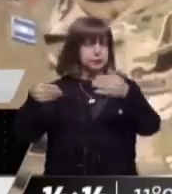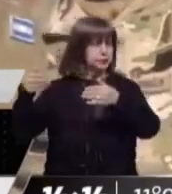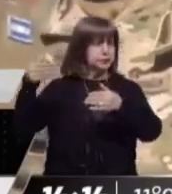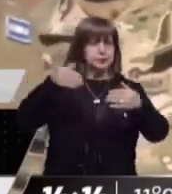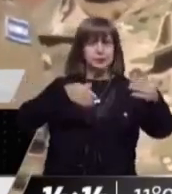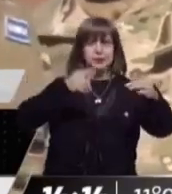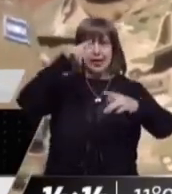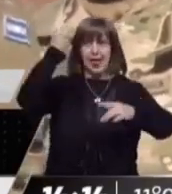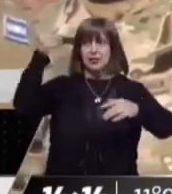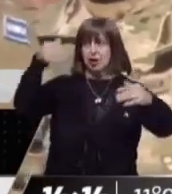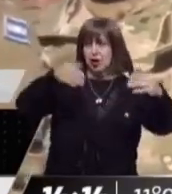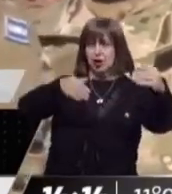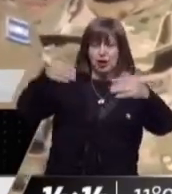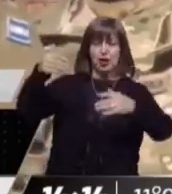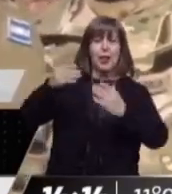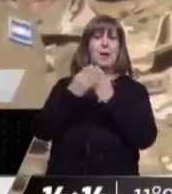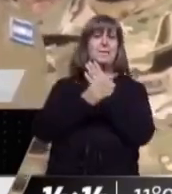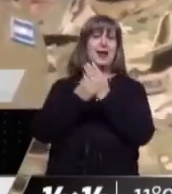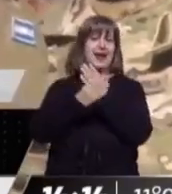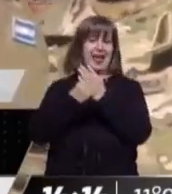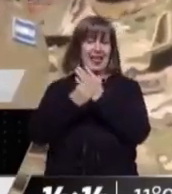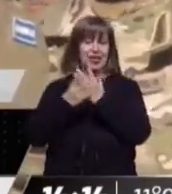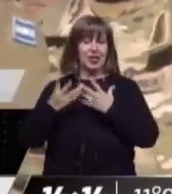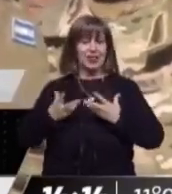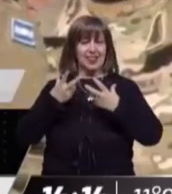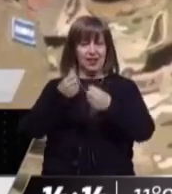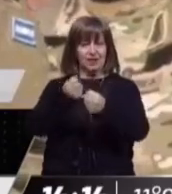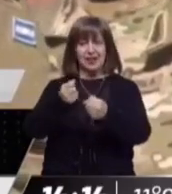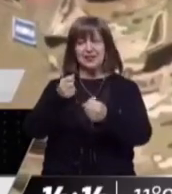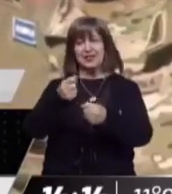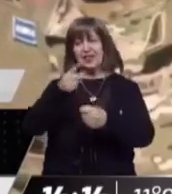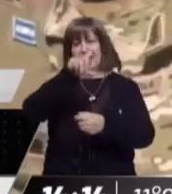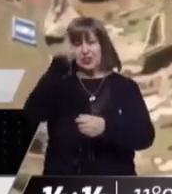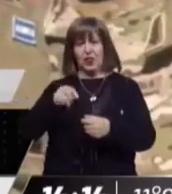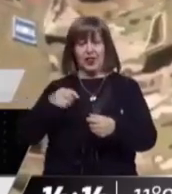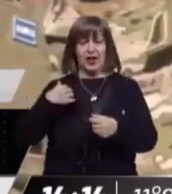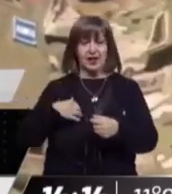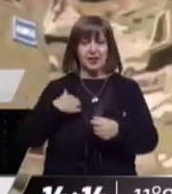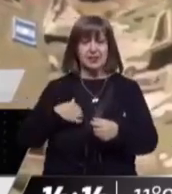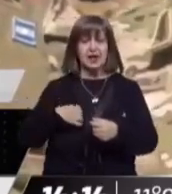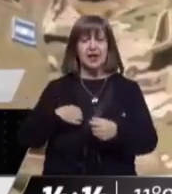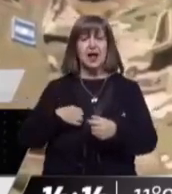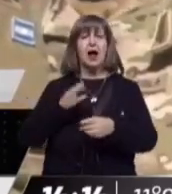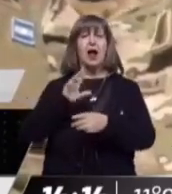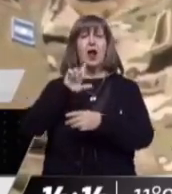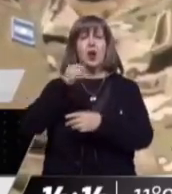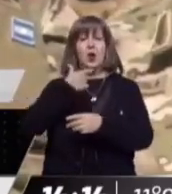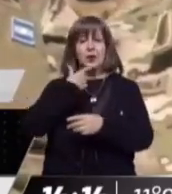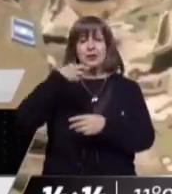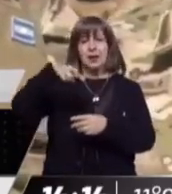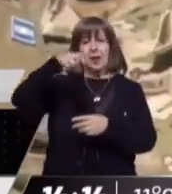más y nada menos que el Ministro de Defensa del país, Luis Petri.